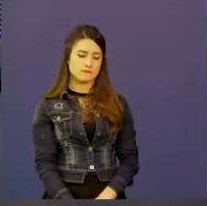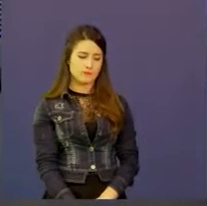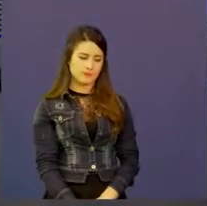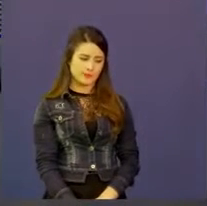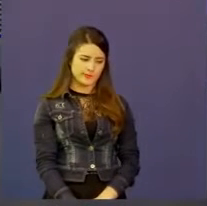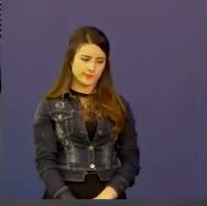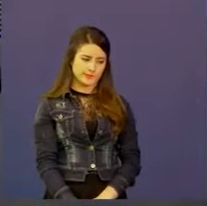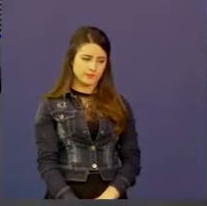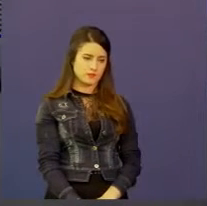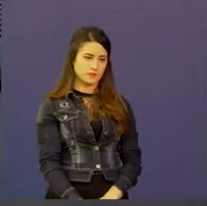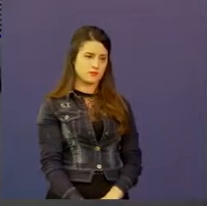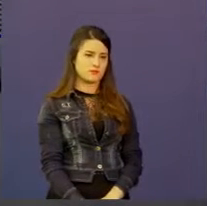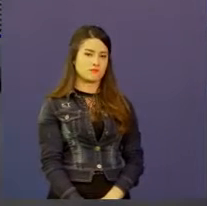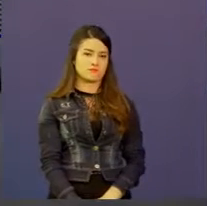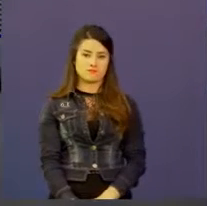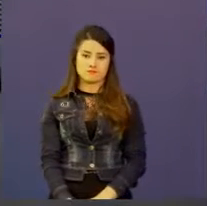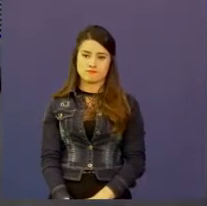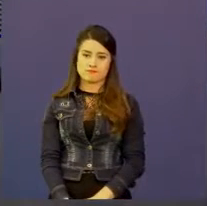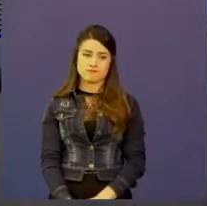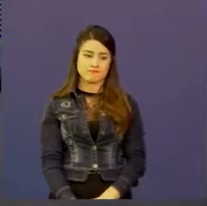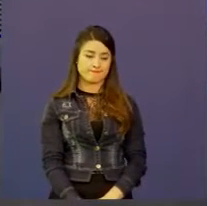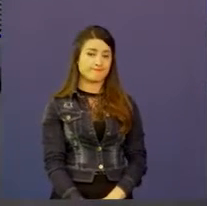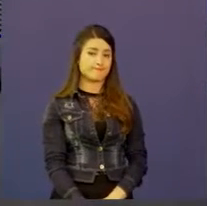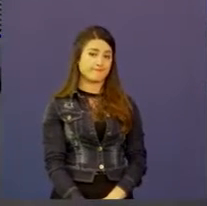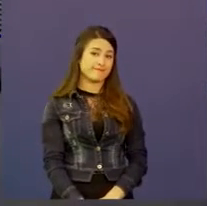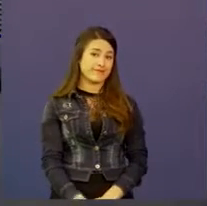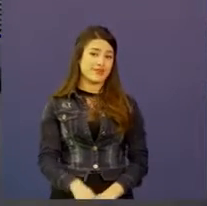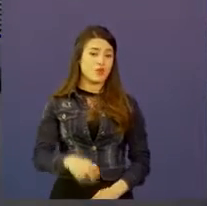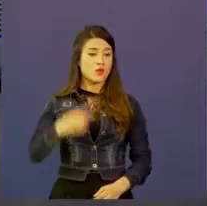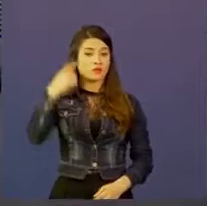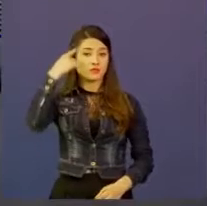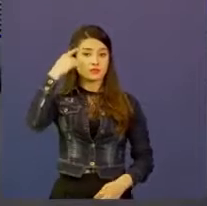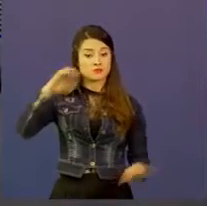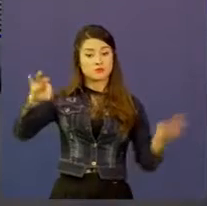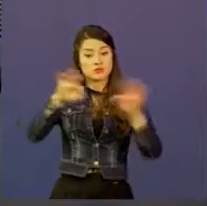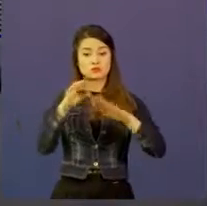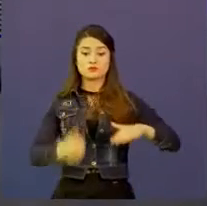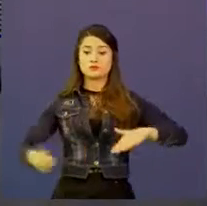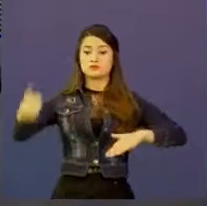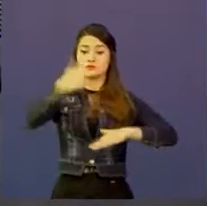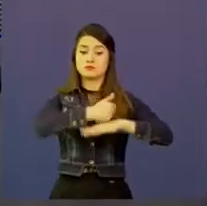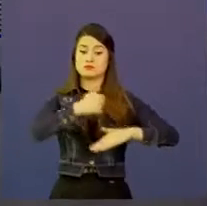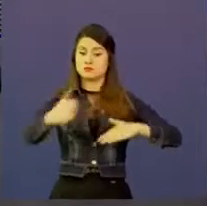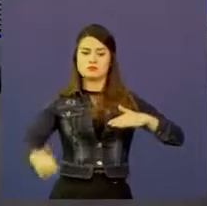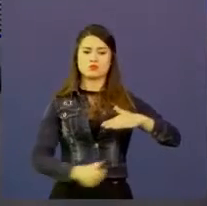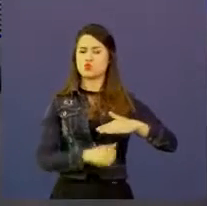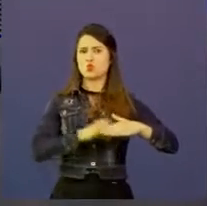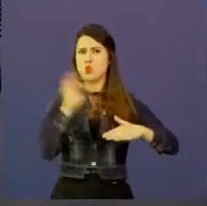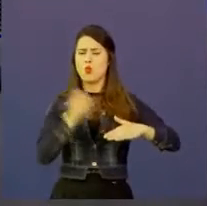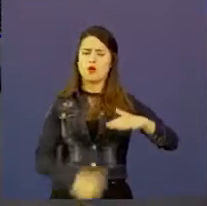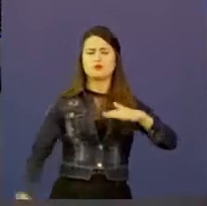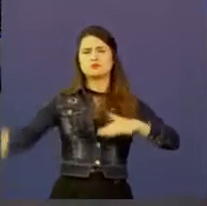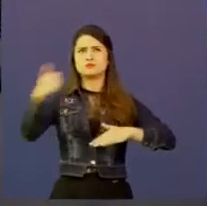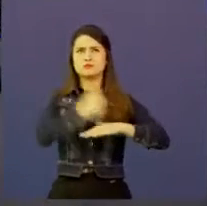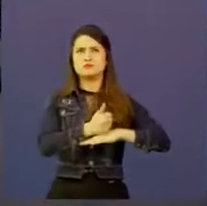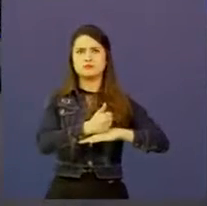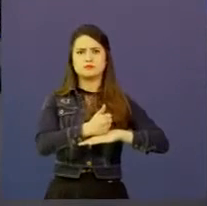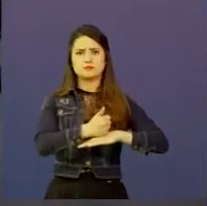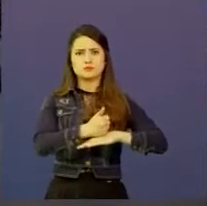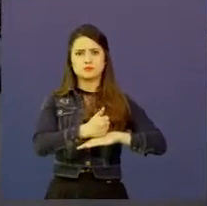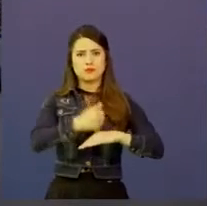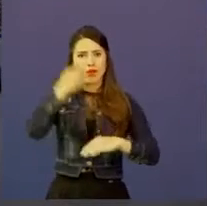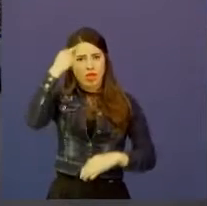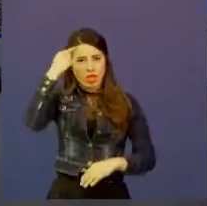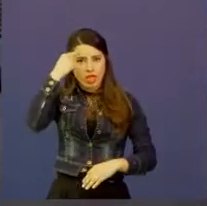de esa percepción de jerarquía de la que estábamos hablando ahorita, y es que la jerarquía debe ser informada, es decir, ¿yo por qué